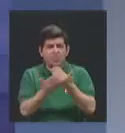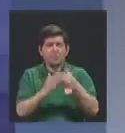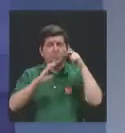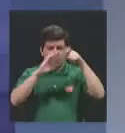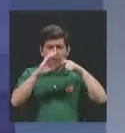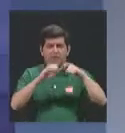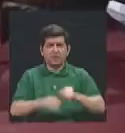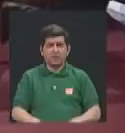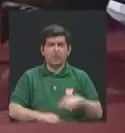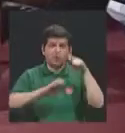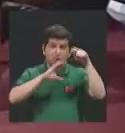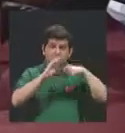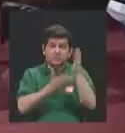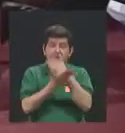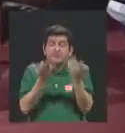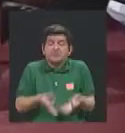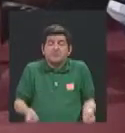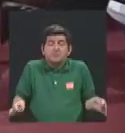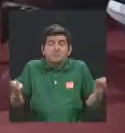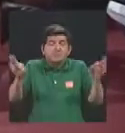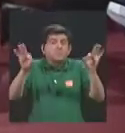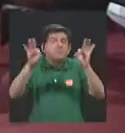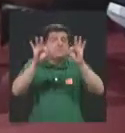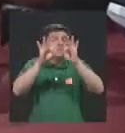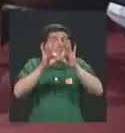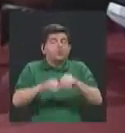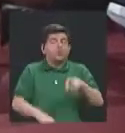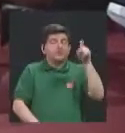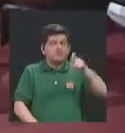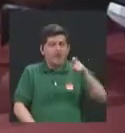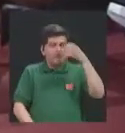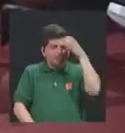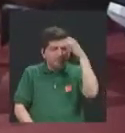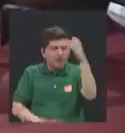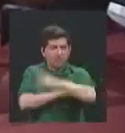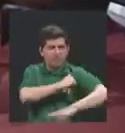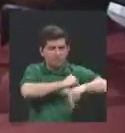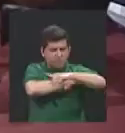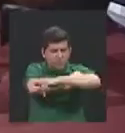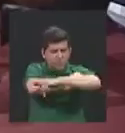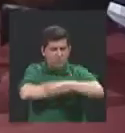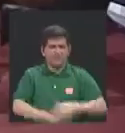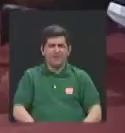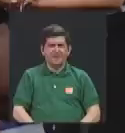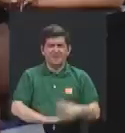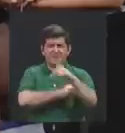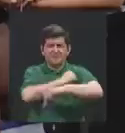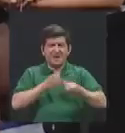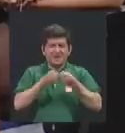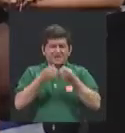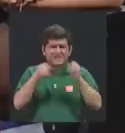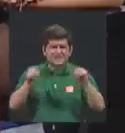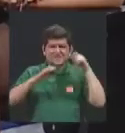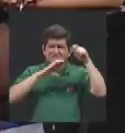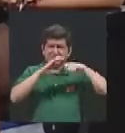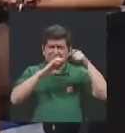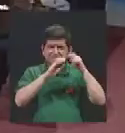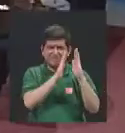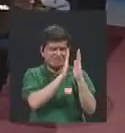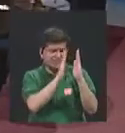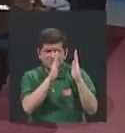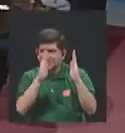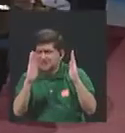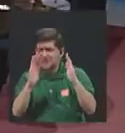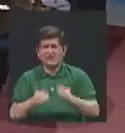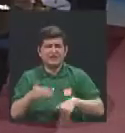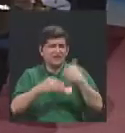bueno al cine, porque yo creo que el cine es una parte importantísima e imprescindible de la cultura de un país. Entonces, un país que no